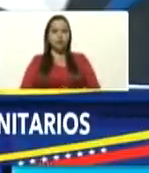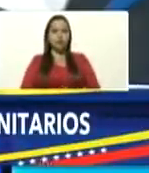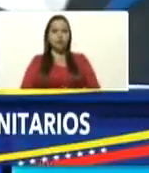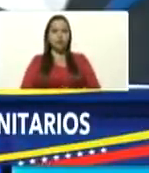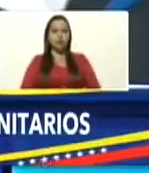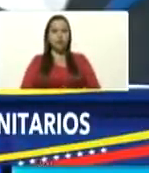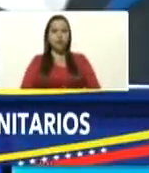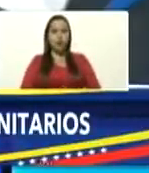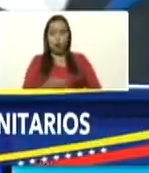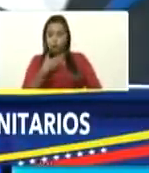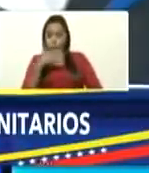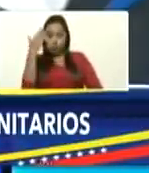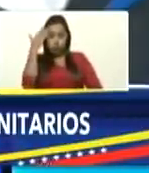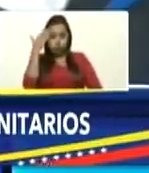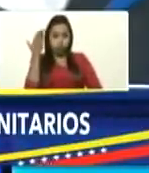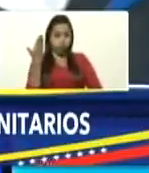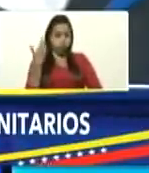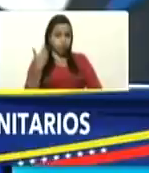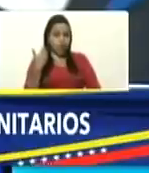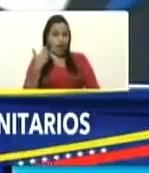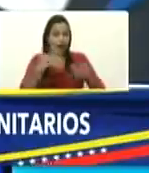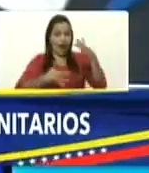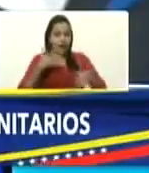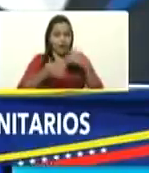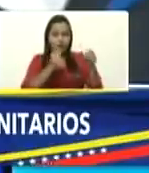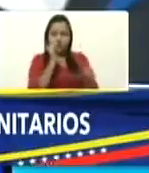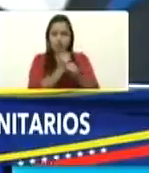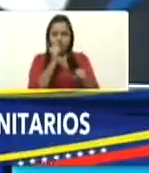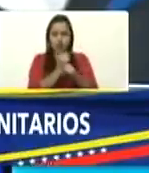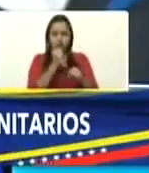Cuando yo supe de esta jornada de trabajo